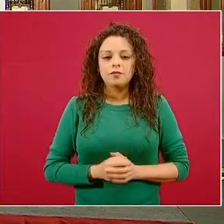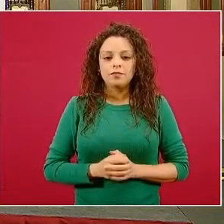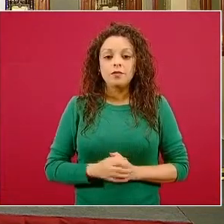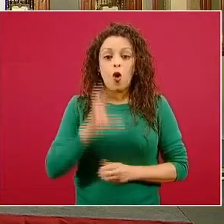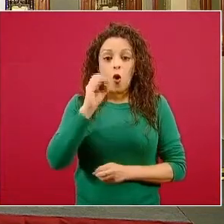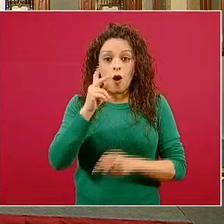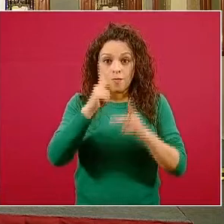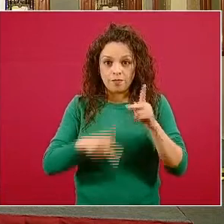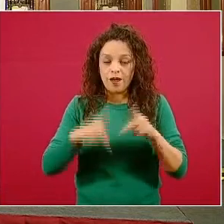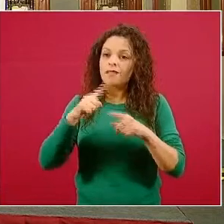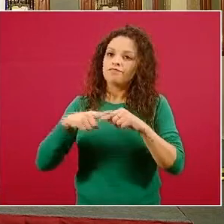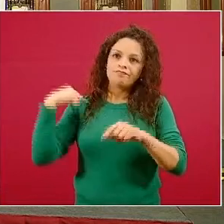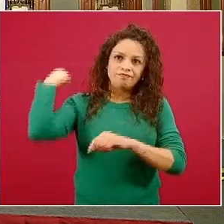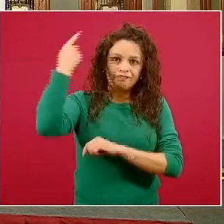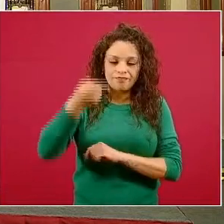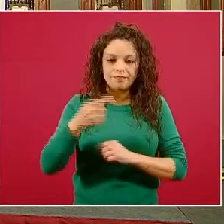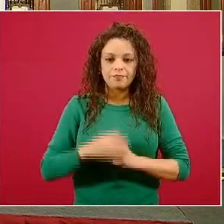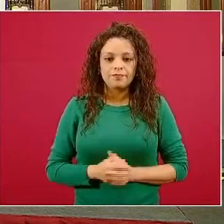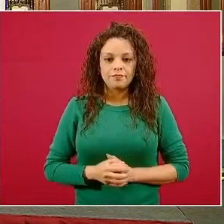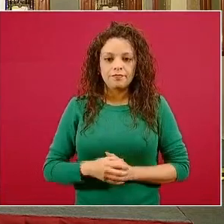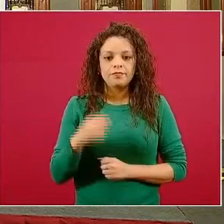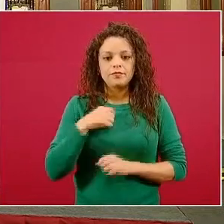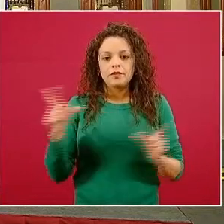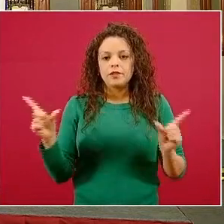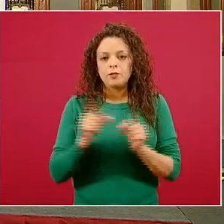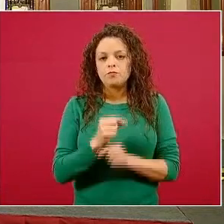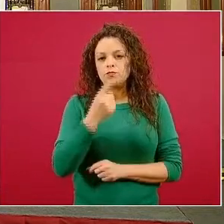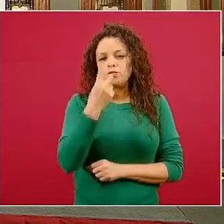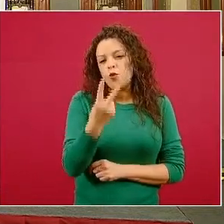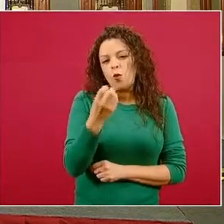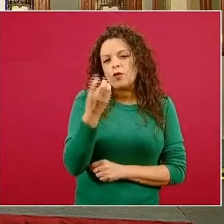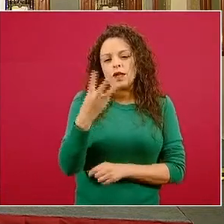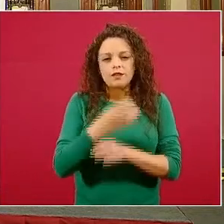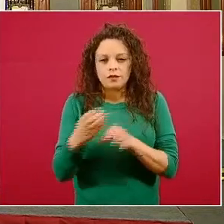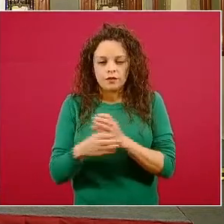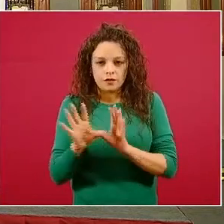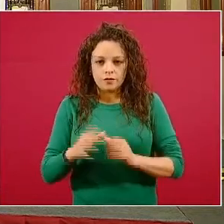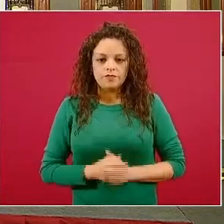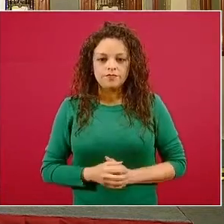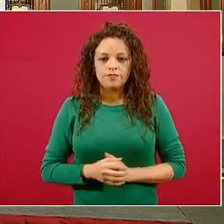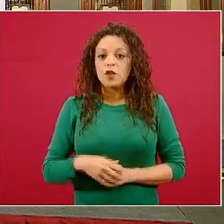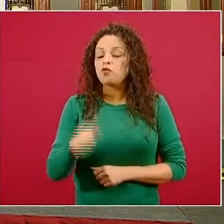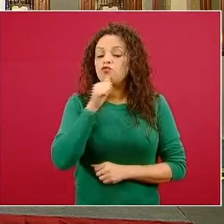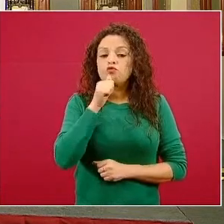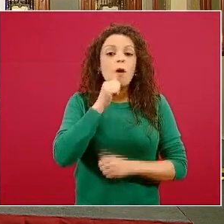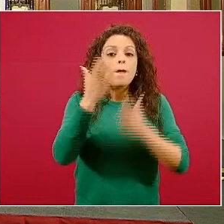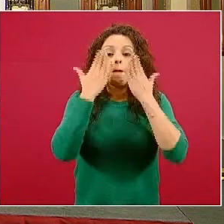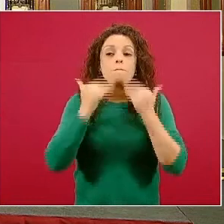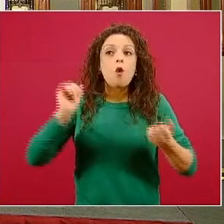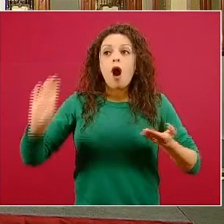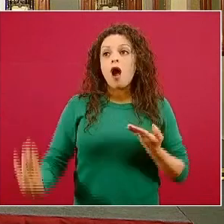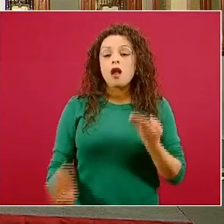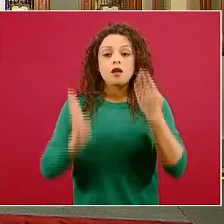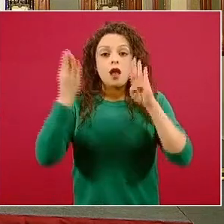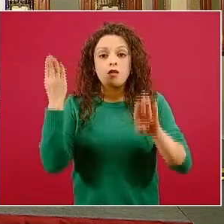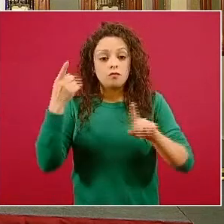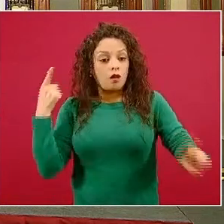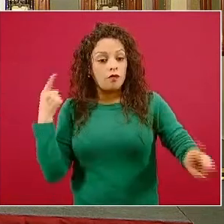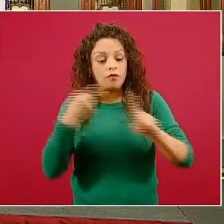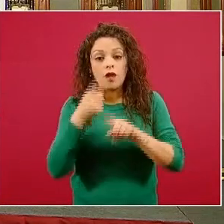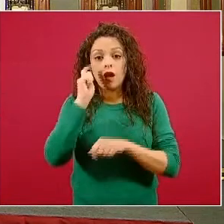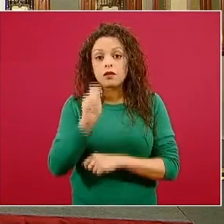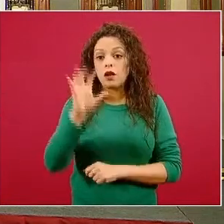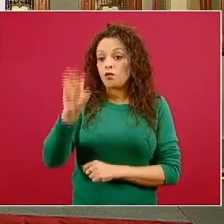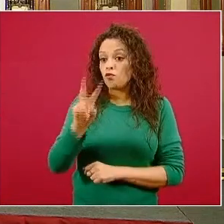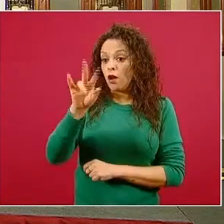para la otra. Es un tema amplio, solo digo 2 o 3 elementos. Aún no tenemos en el mundo, respecto a COVID-19,